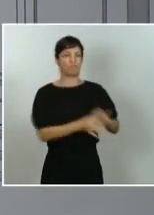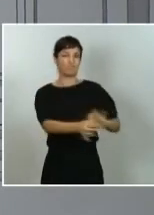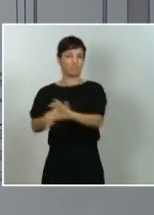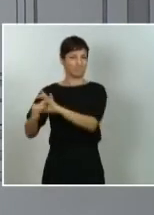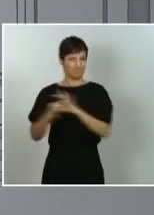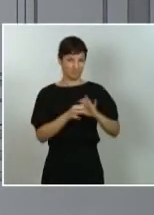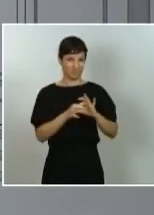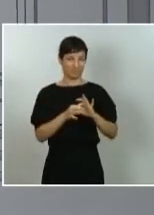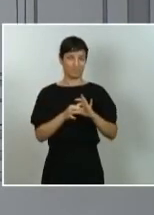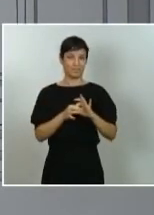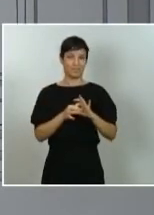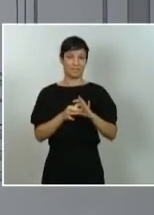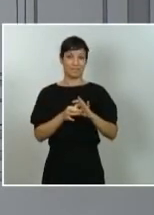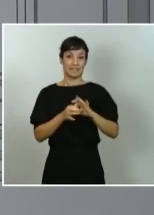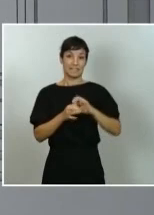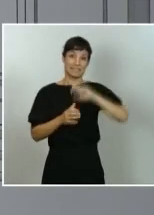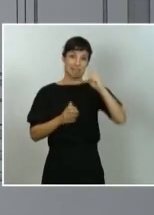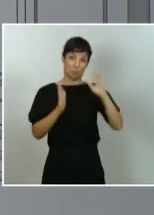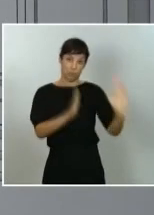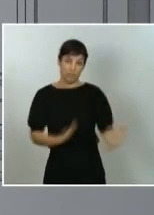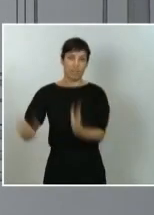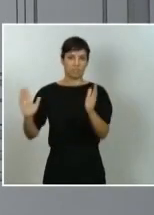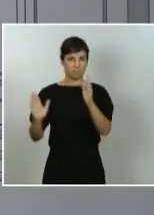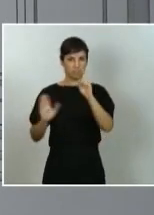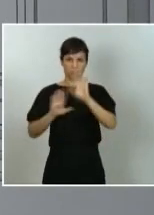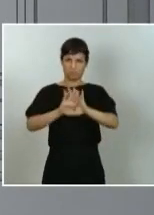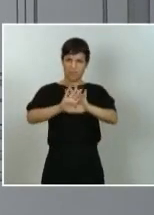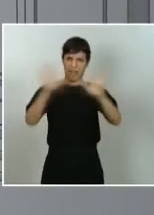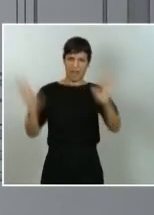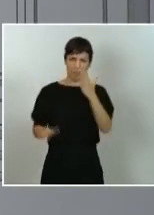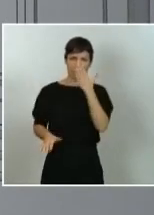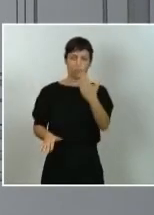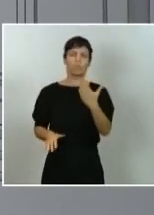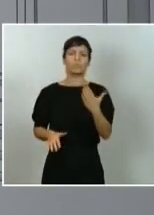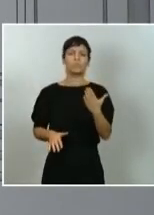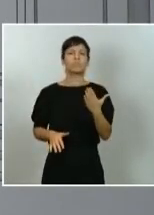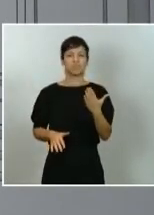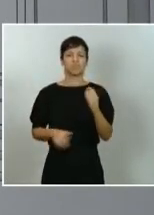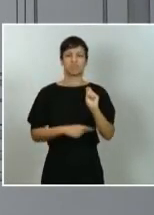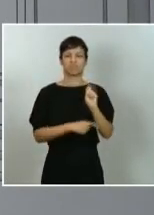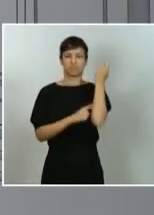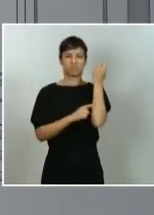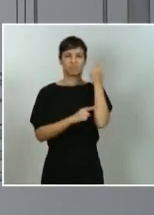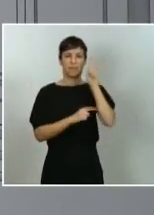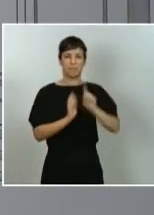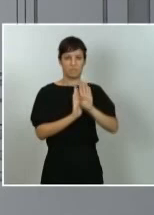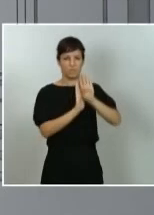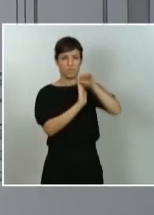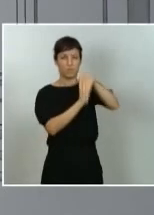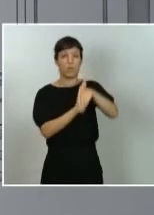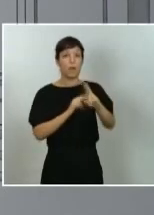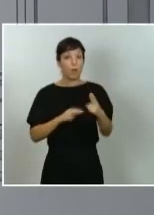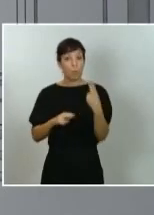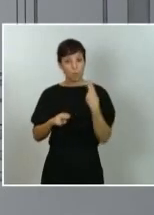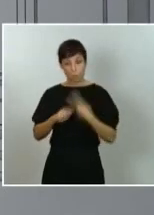tuvieron los hospitales de transformarse. Rápidamente se transformaron en hospitales COVID, y cómo un oncólogo pasó a ser un